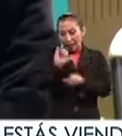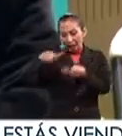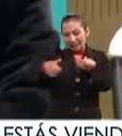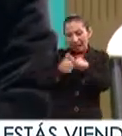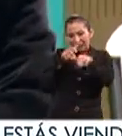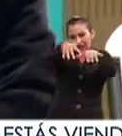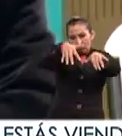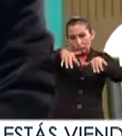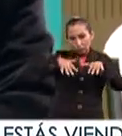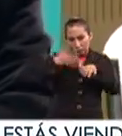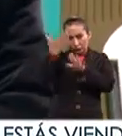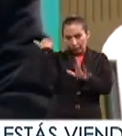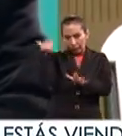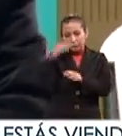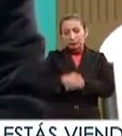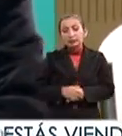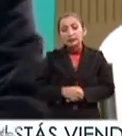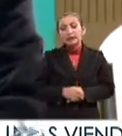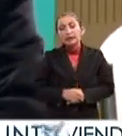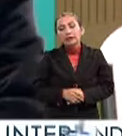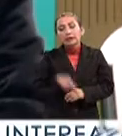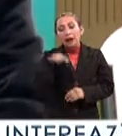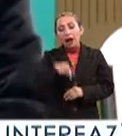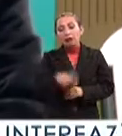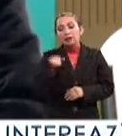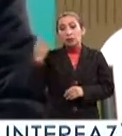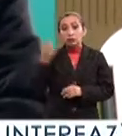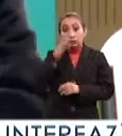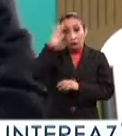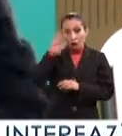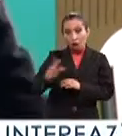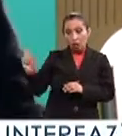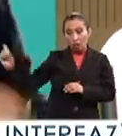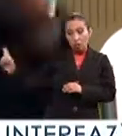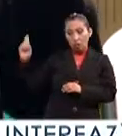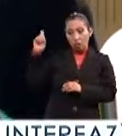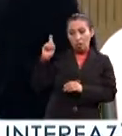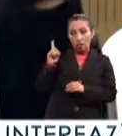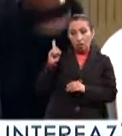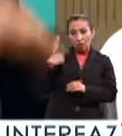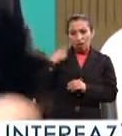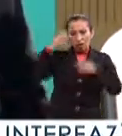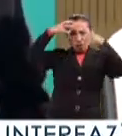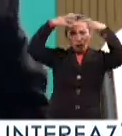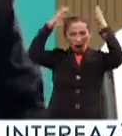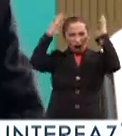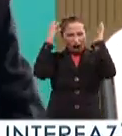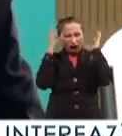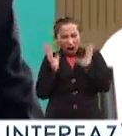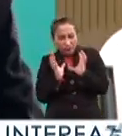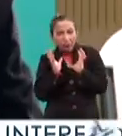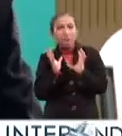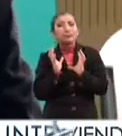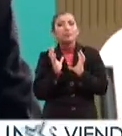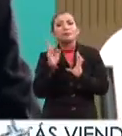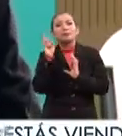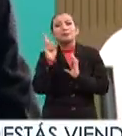del auditorio antes, se bajó un señor de melena,